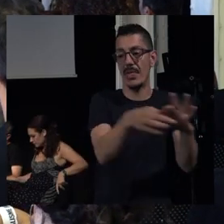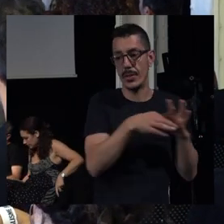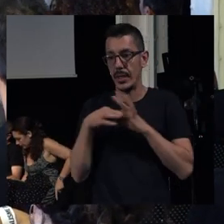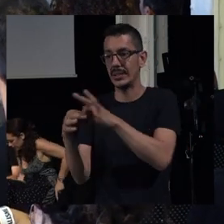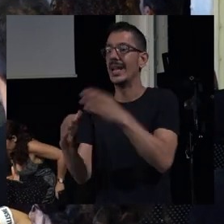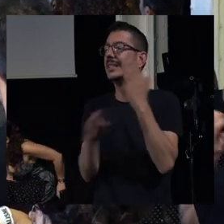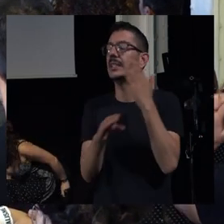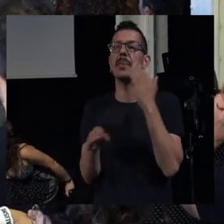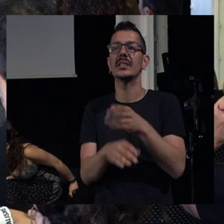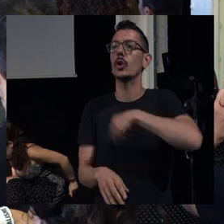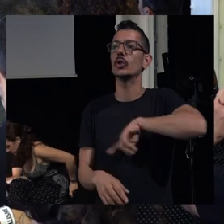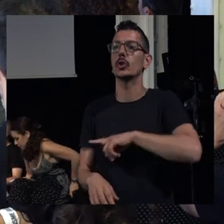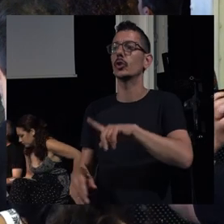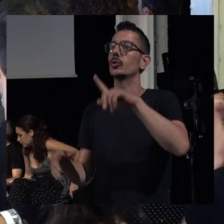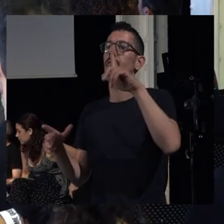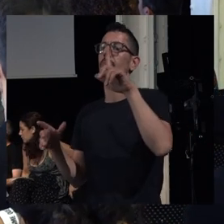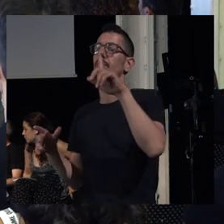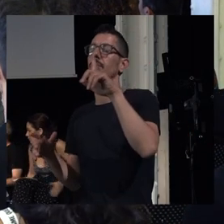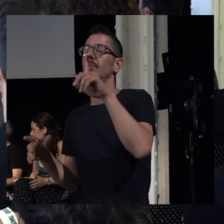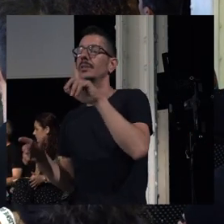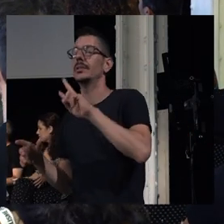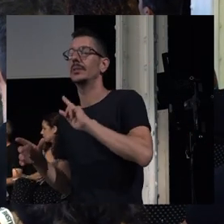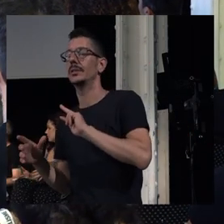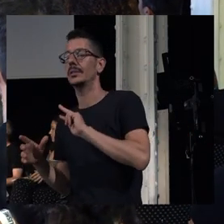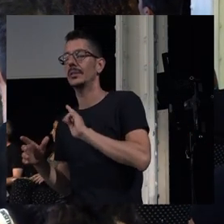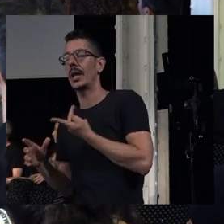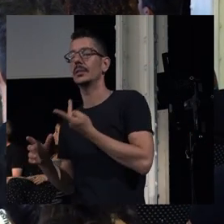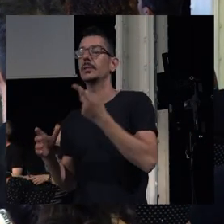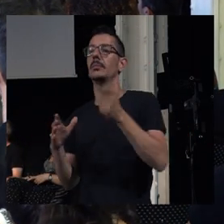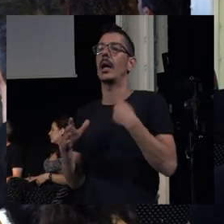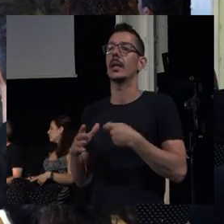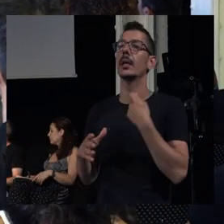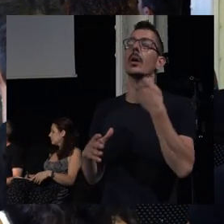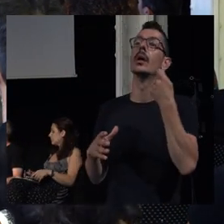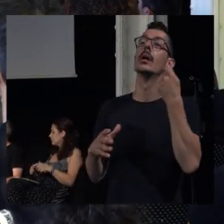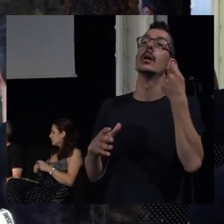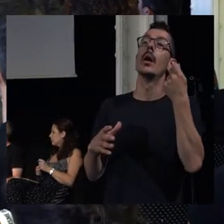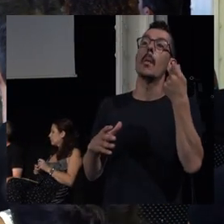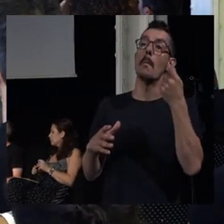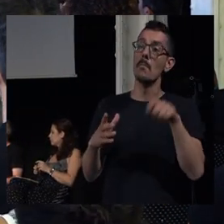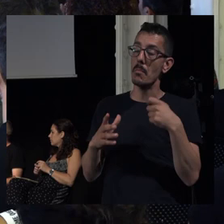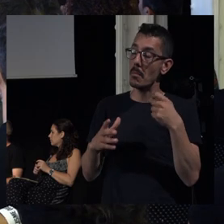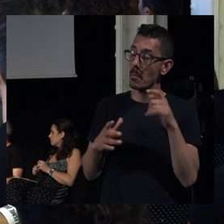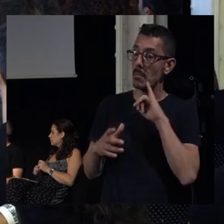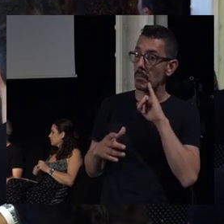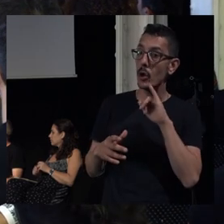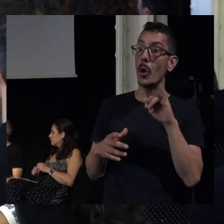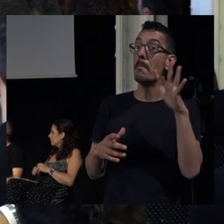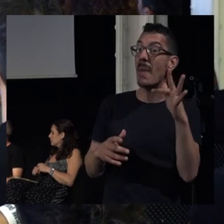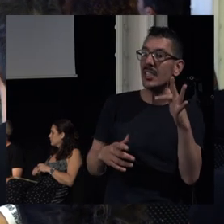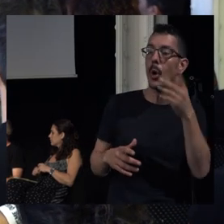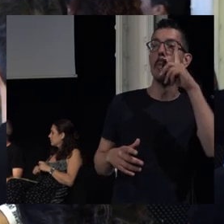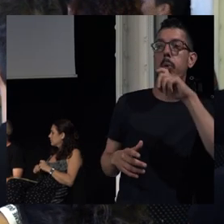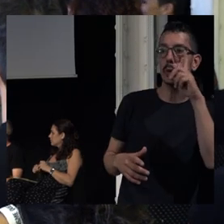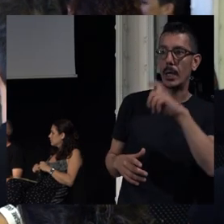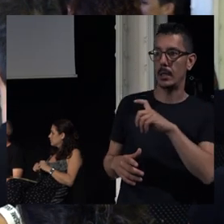siempre partidarias del transmaricabollo puta, que no entiendo por qué estamos hablando de transmaricabollo y no le metemos el puta. Nosotras en Euskal Herria, esto, las MEDEAC, siempre